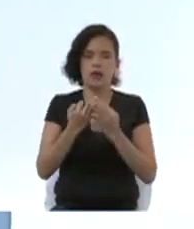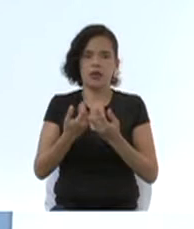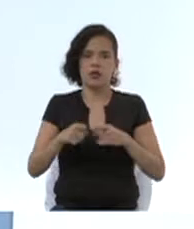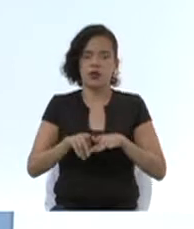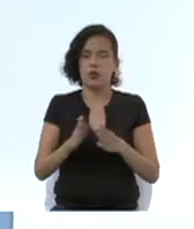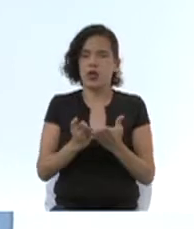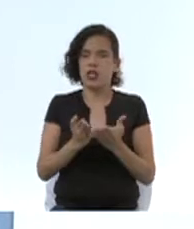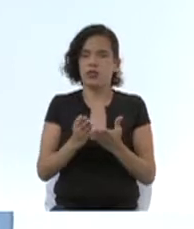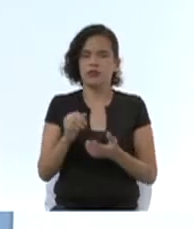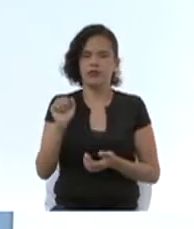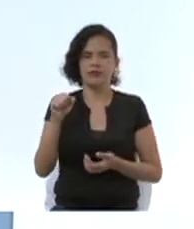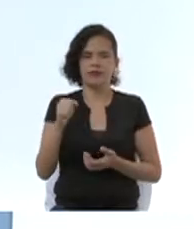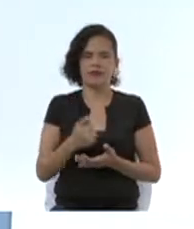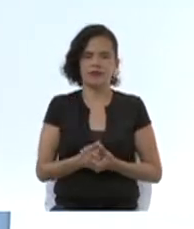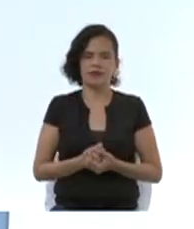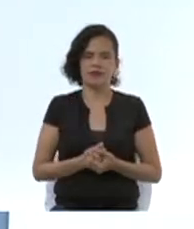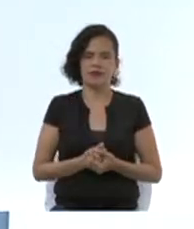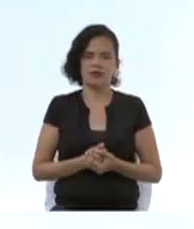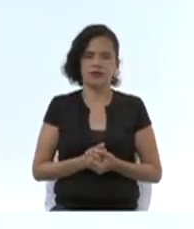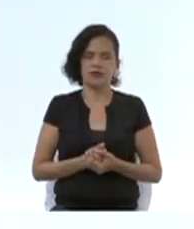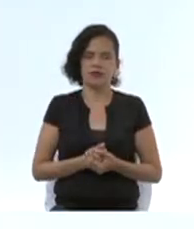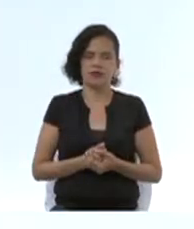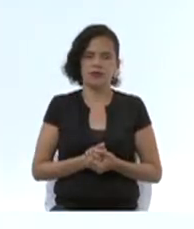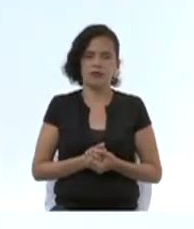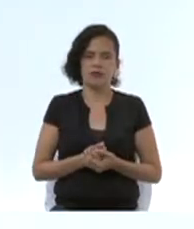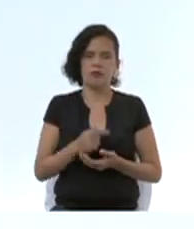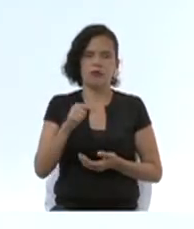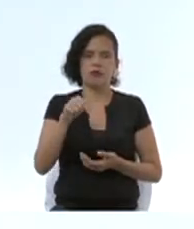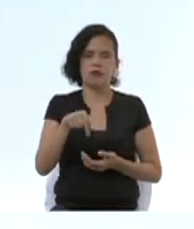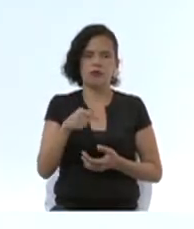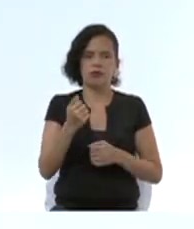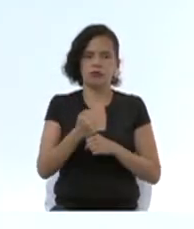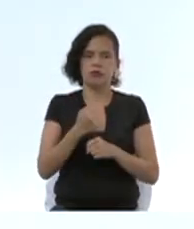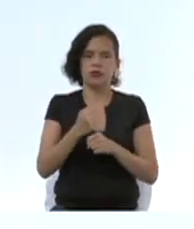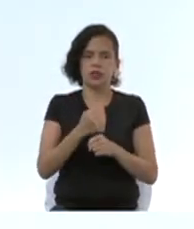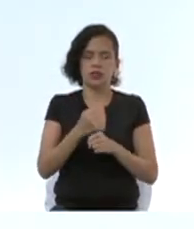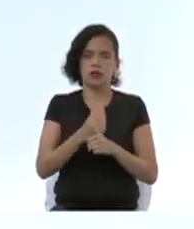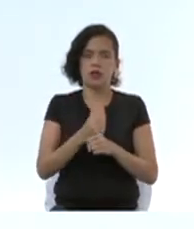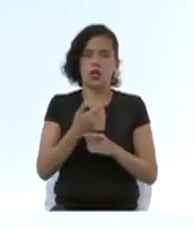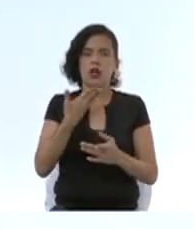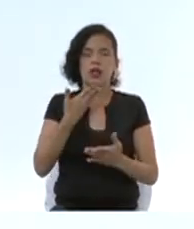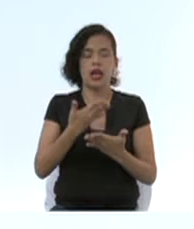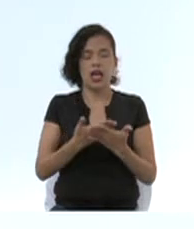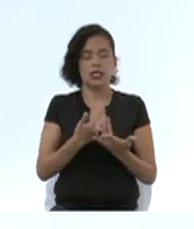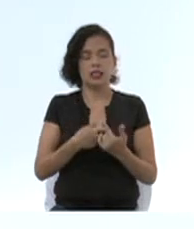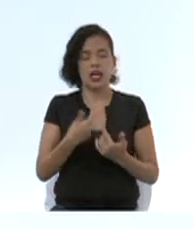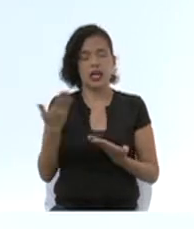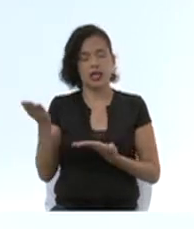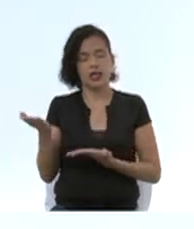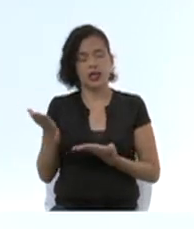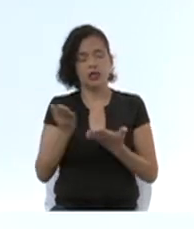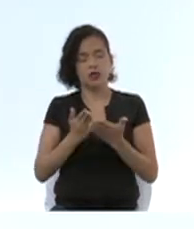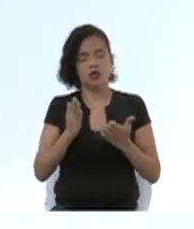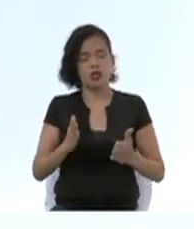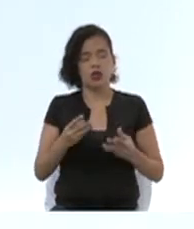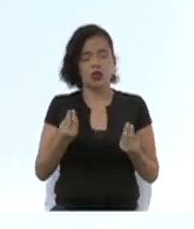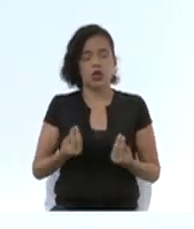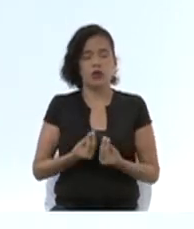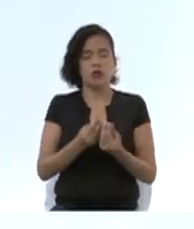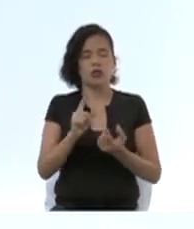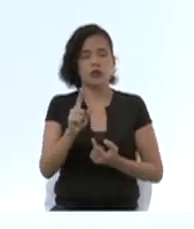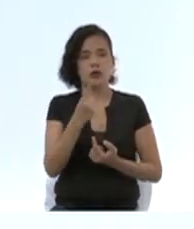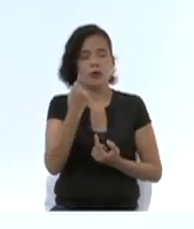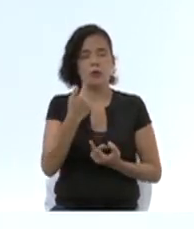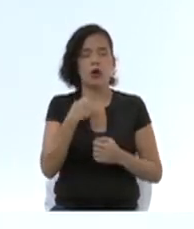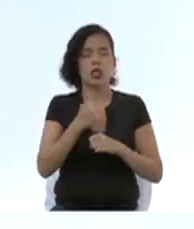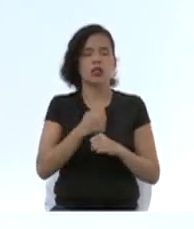Ajá. Qué bueno. ¿Qué más? ¿Qué más? Fíjate, Julio, hoy vamos a estar trabajando, gracias a que Ángel nos está acompañando una vez más. Vamos a trabajar